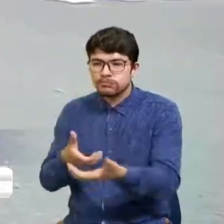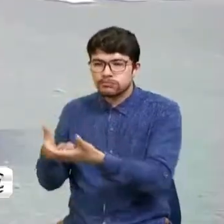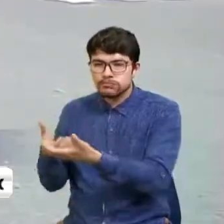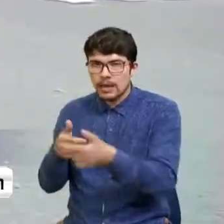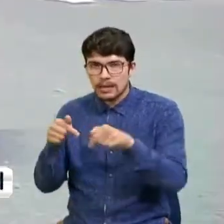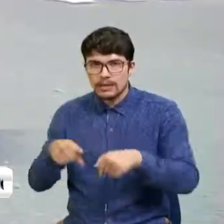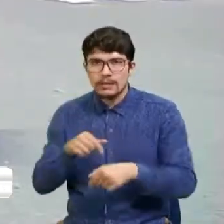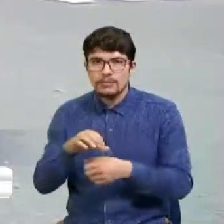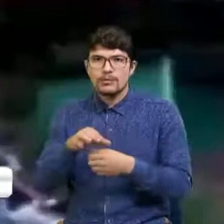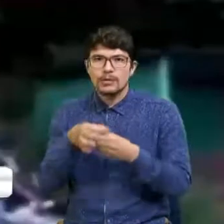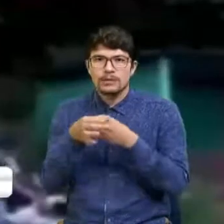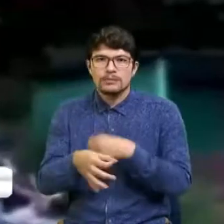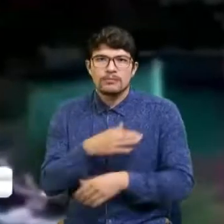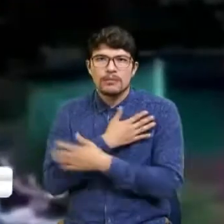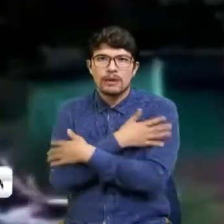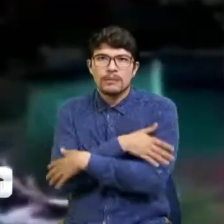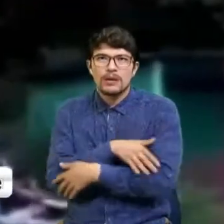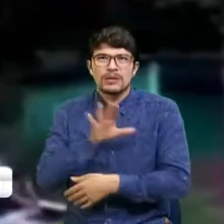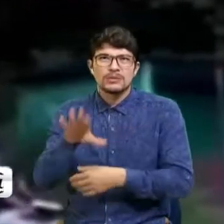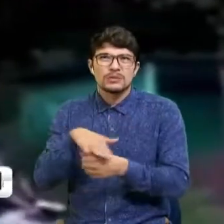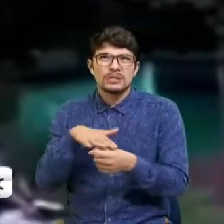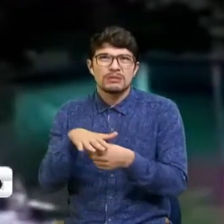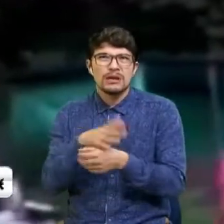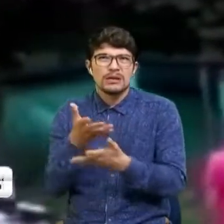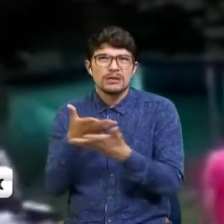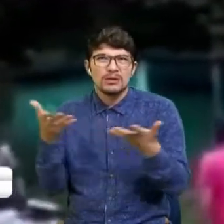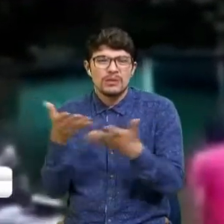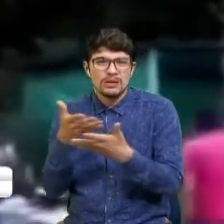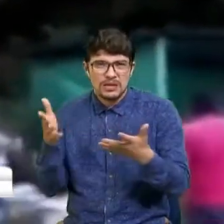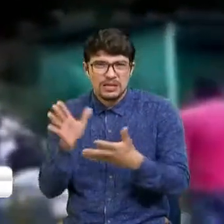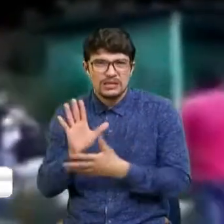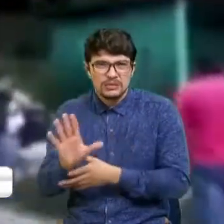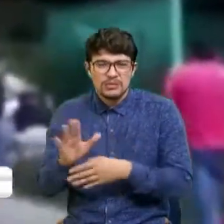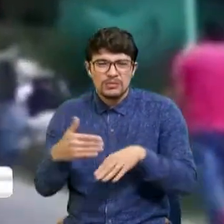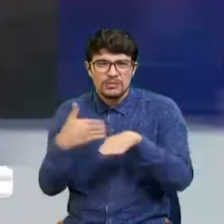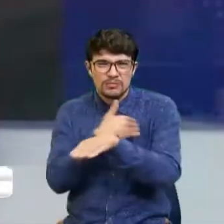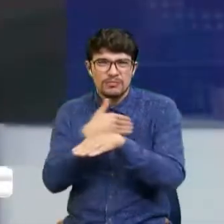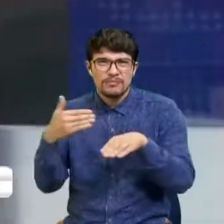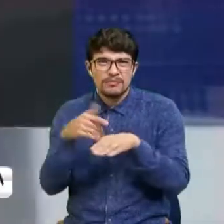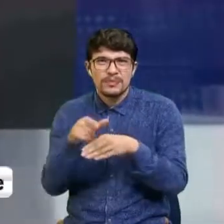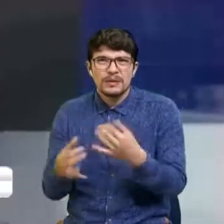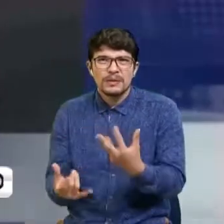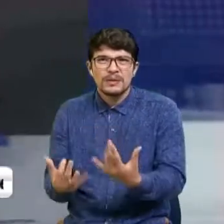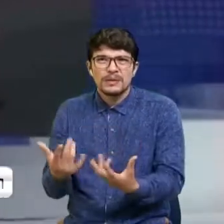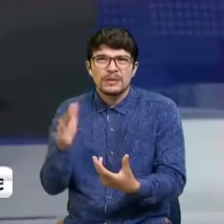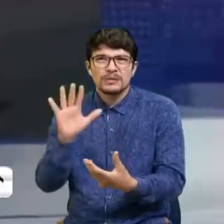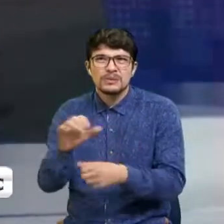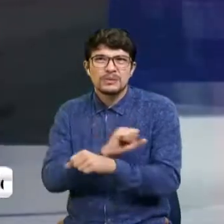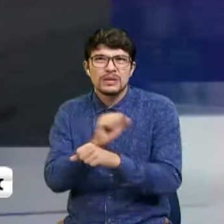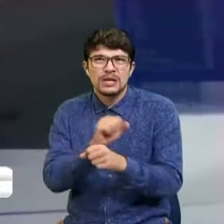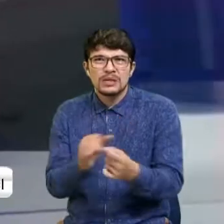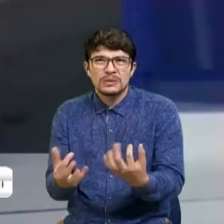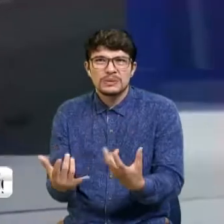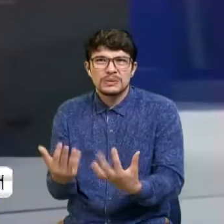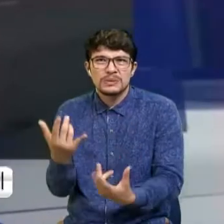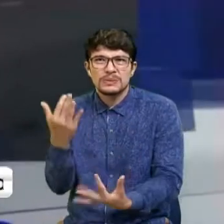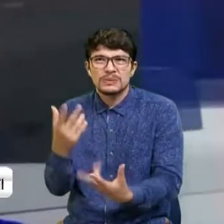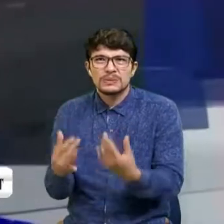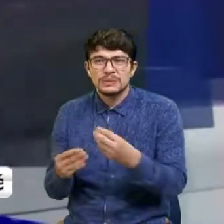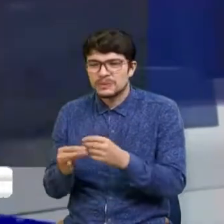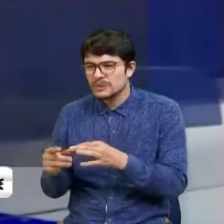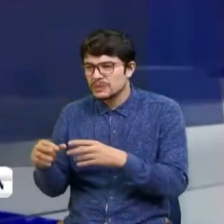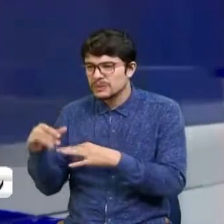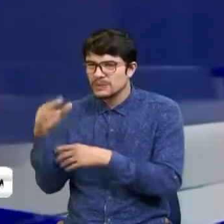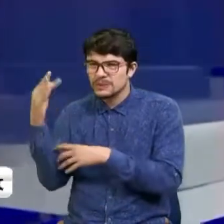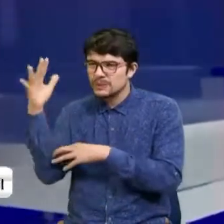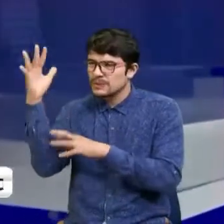pamplona el hecho ocurrió en la vía pamplona cúcuta las llamas que consumían el vehículo se extendieron hasta la vegetación del